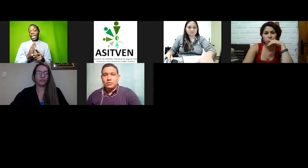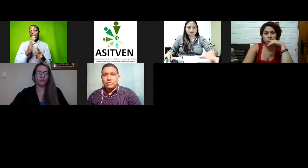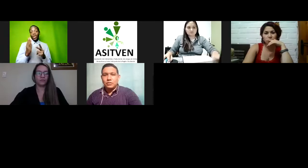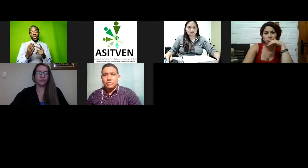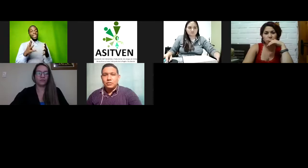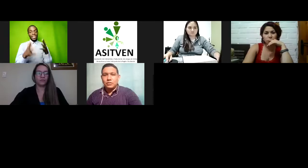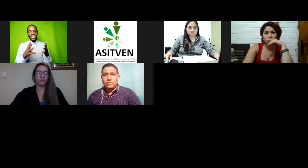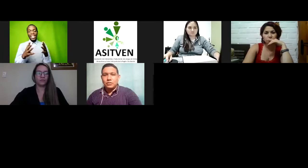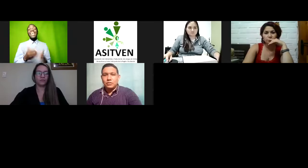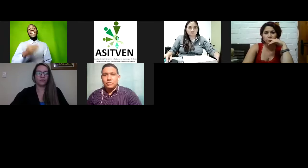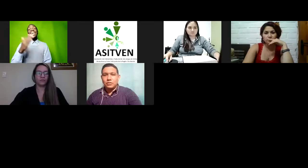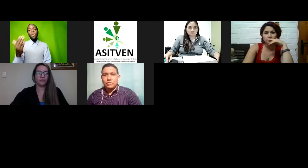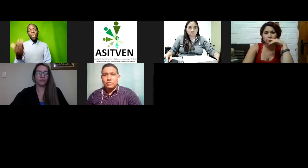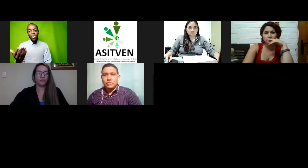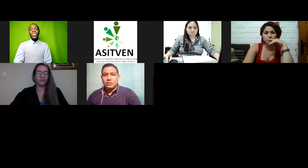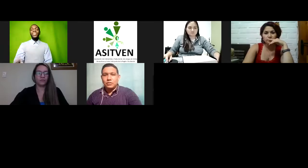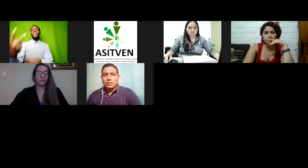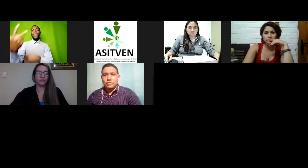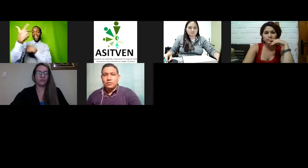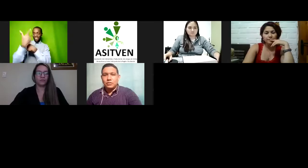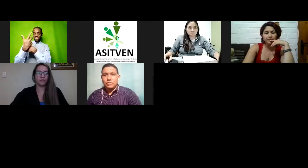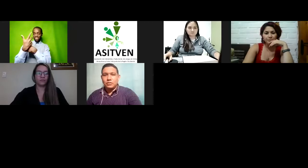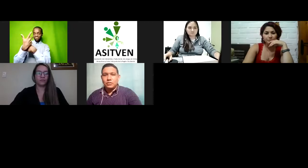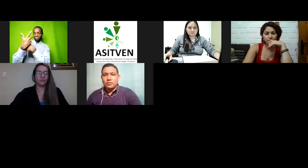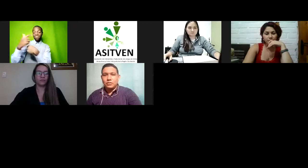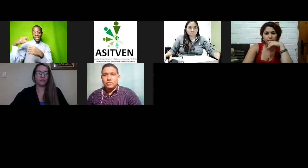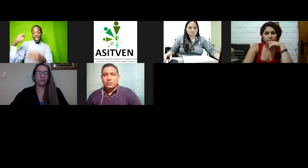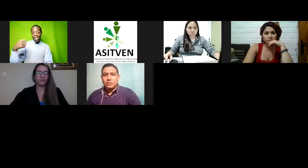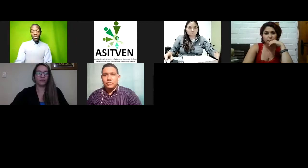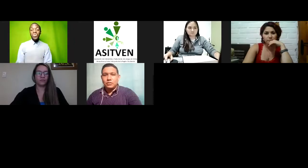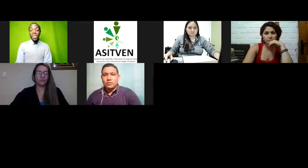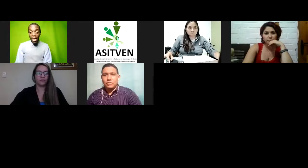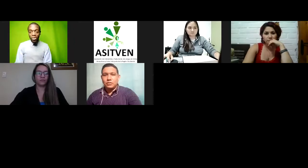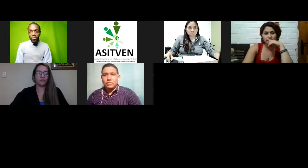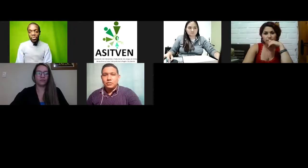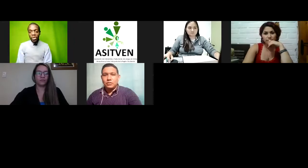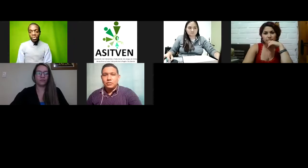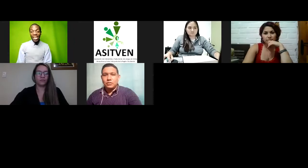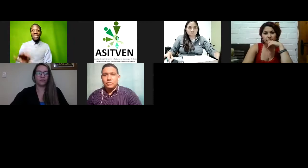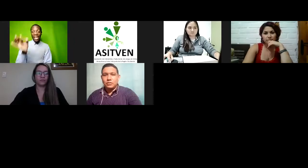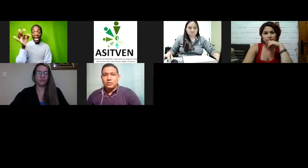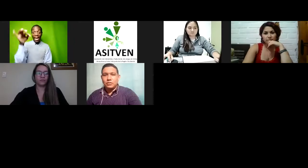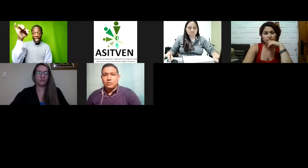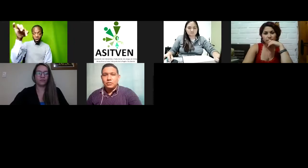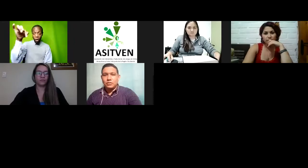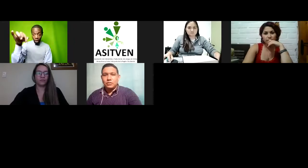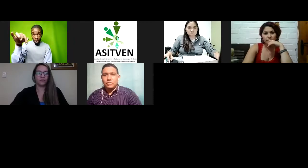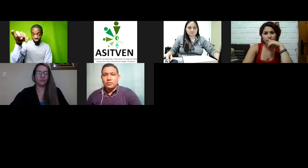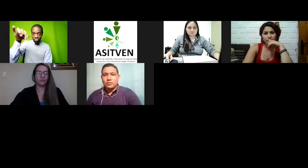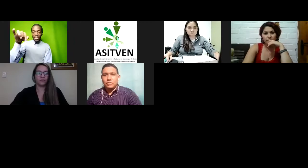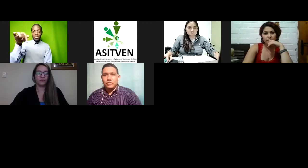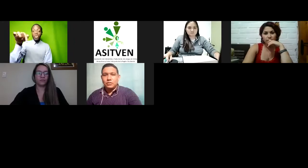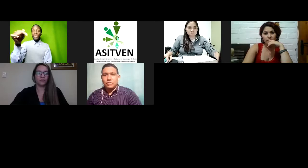Si quiere hacerlo 2 veces. Y luego usted se va a grabar, ¿sí? Un video que debe quedar listo